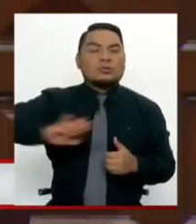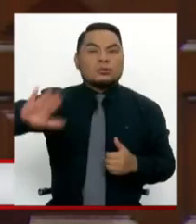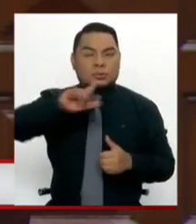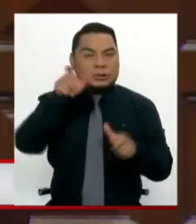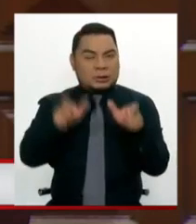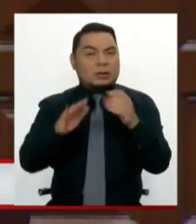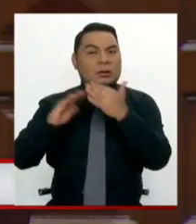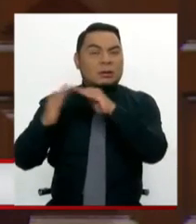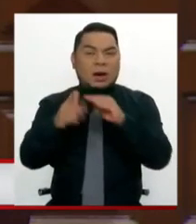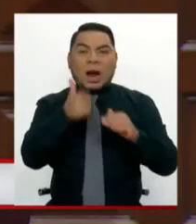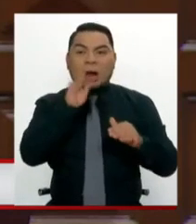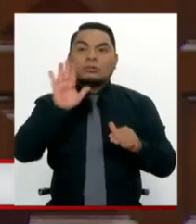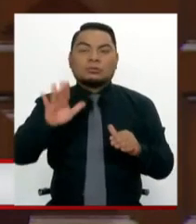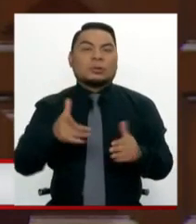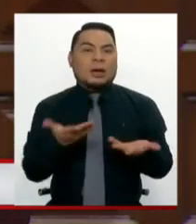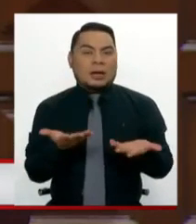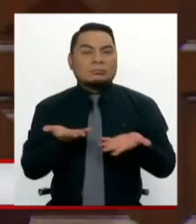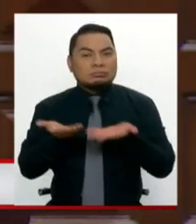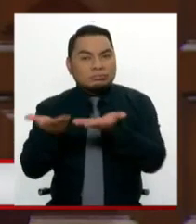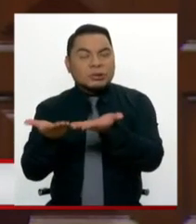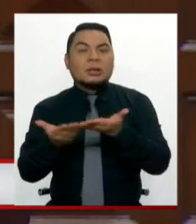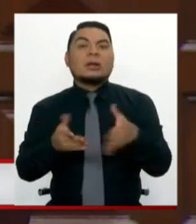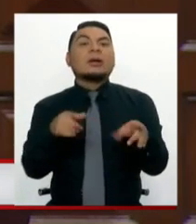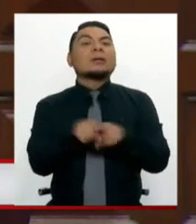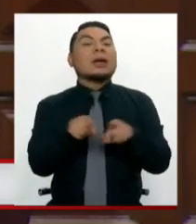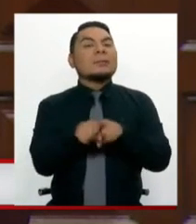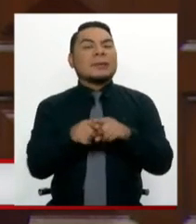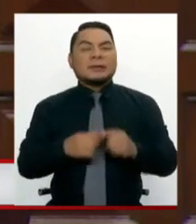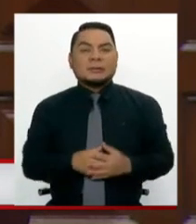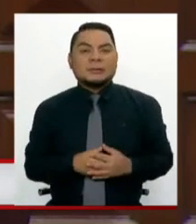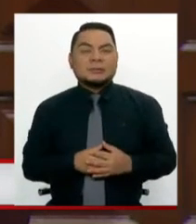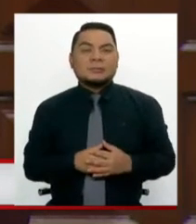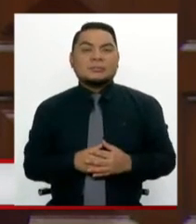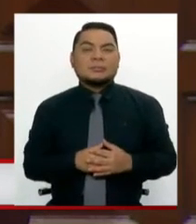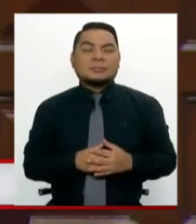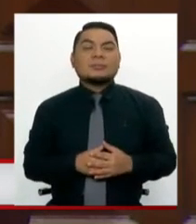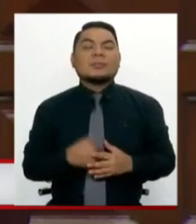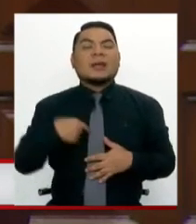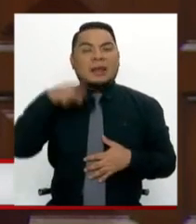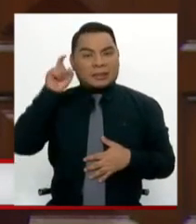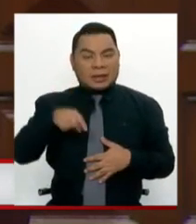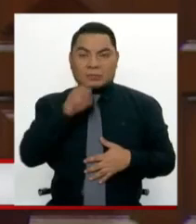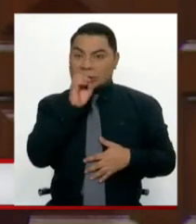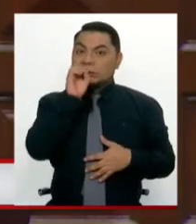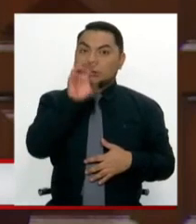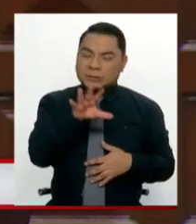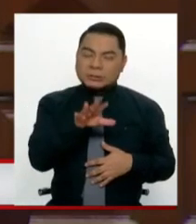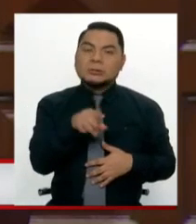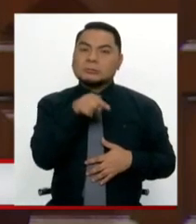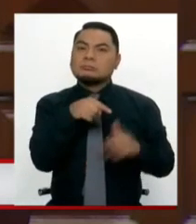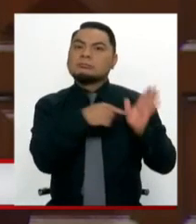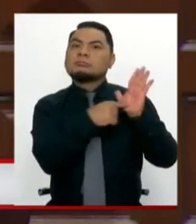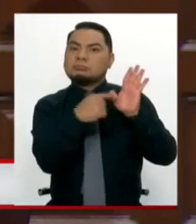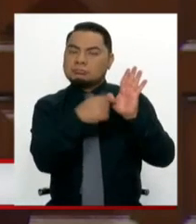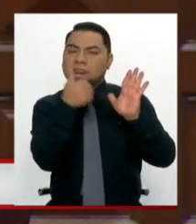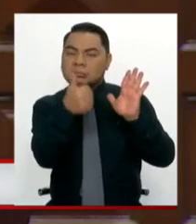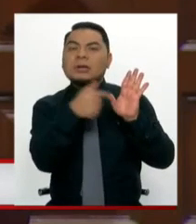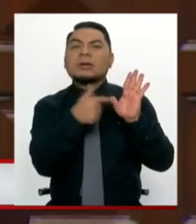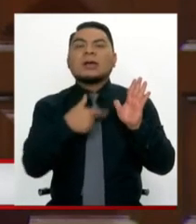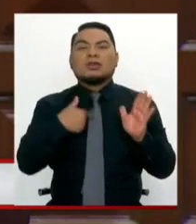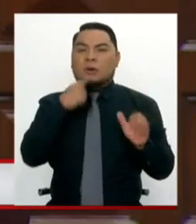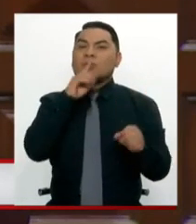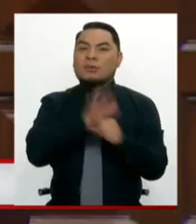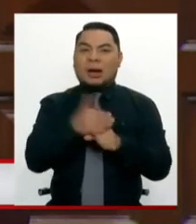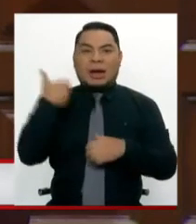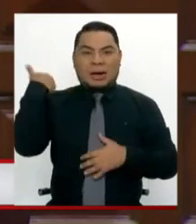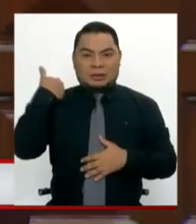la potabilización de sus aguas. Además, debo destacar, tal como prometimos al asumir